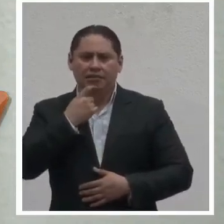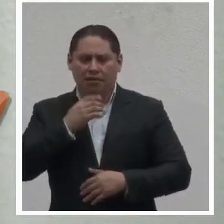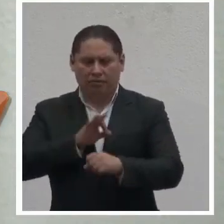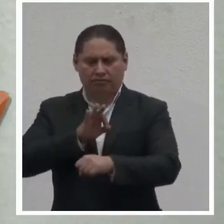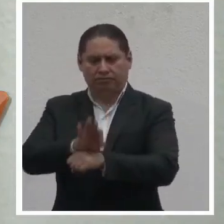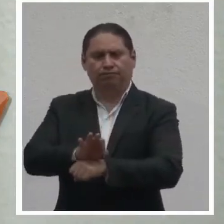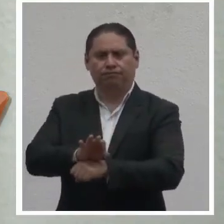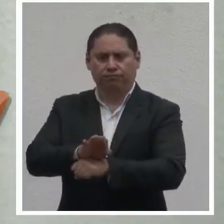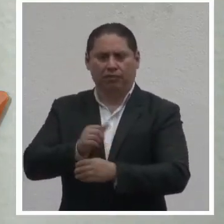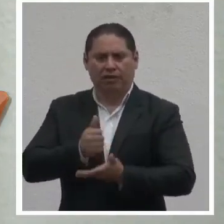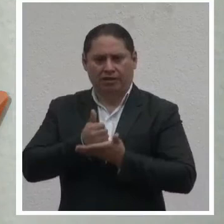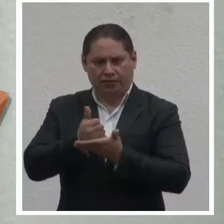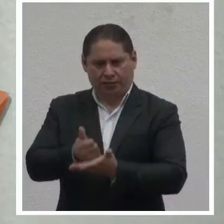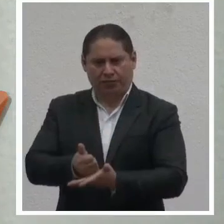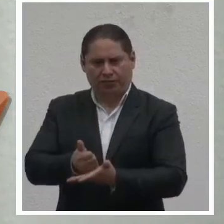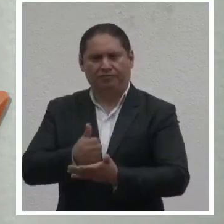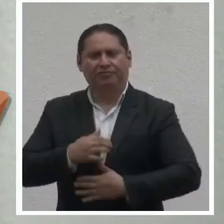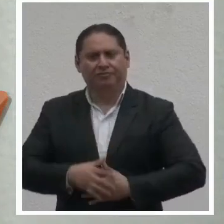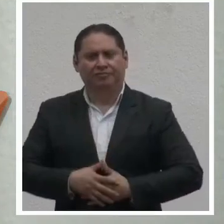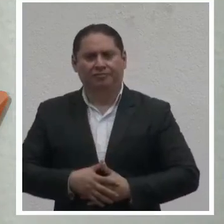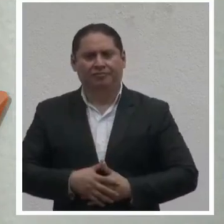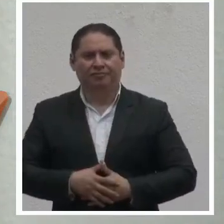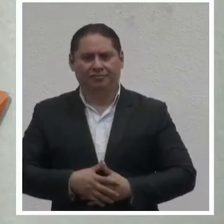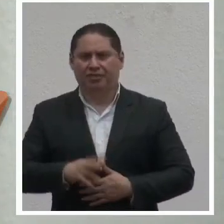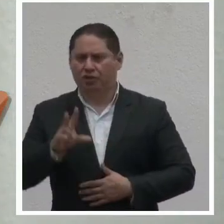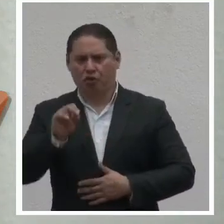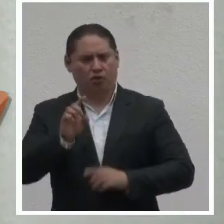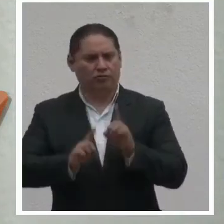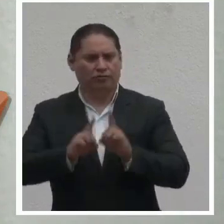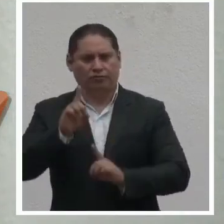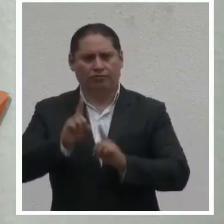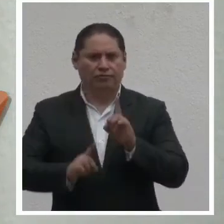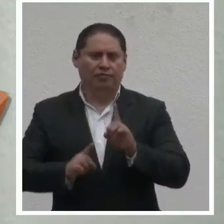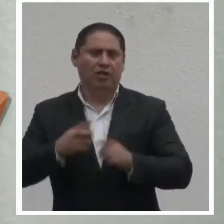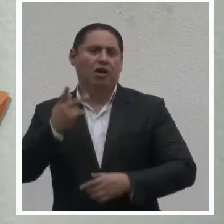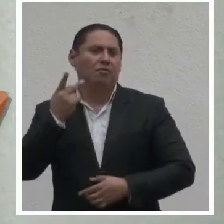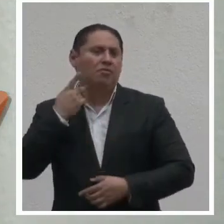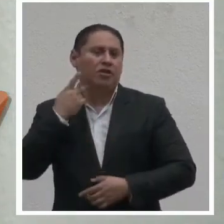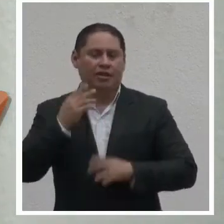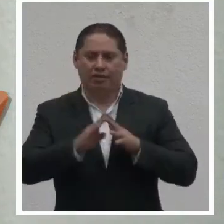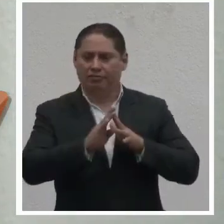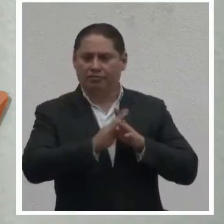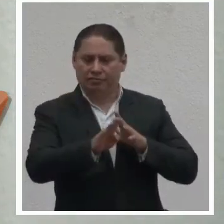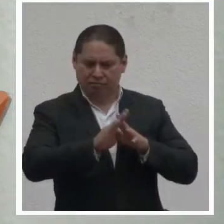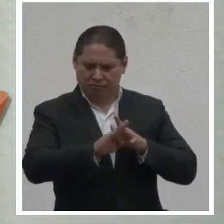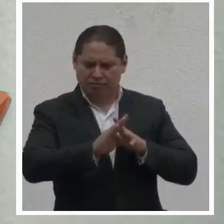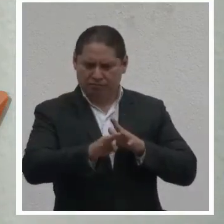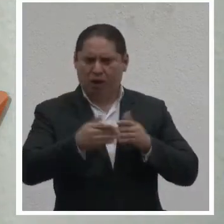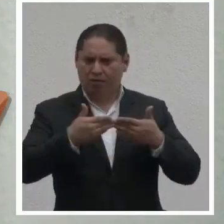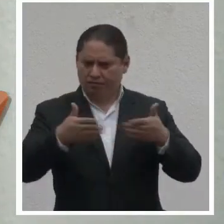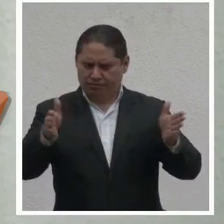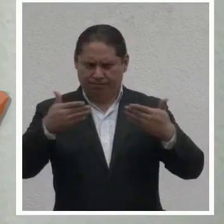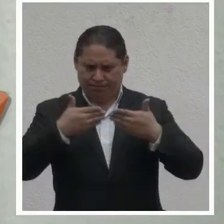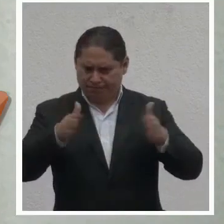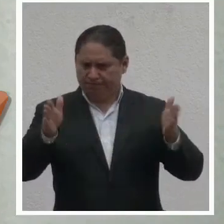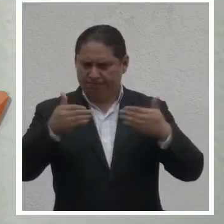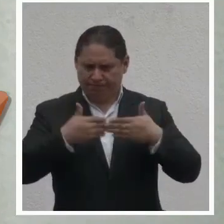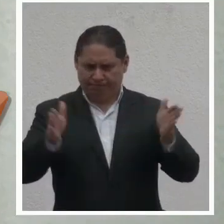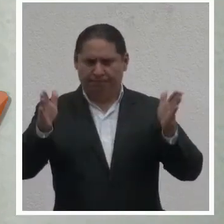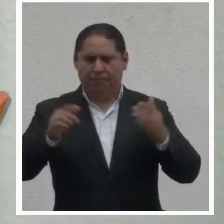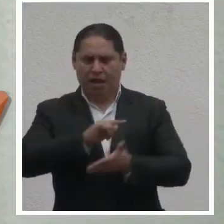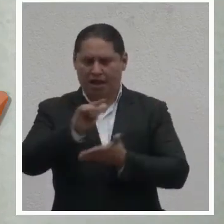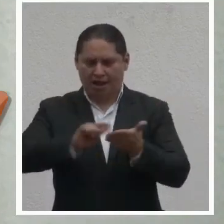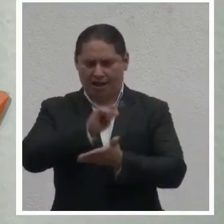Obrador. Ese patriotismo no se pone en duda. La política migratoria es de apertura, pero dentro del marco de las